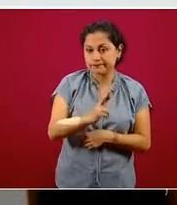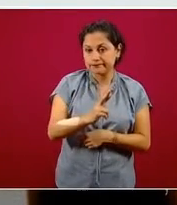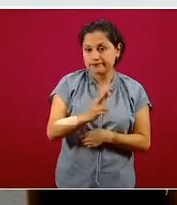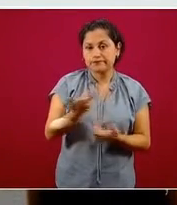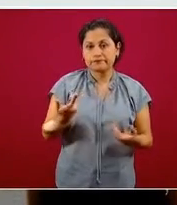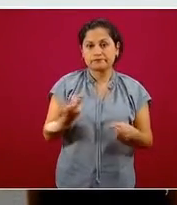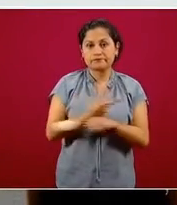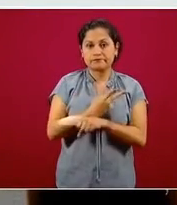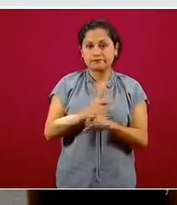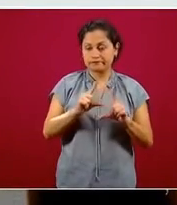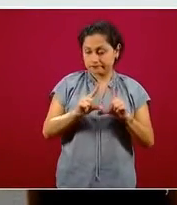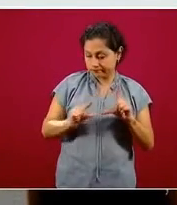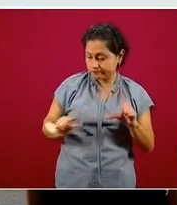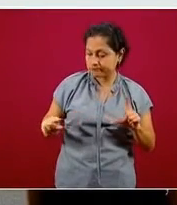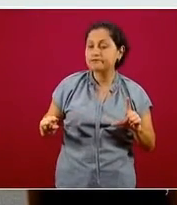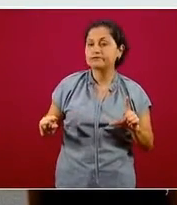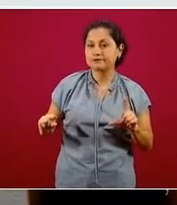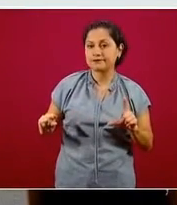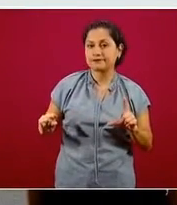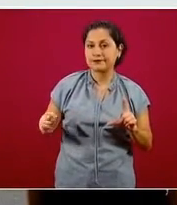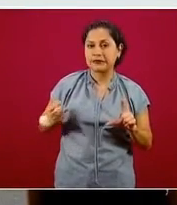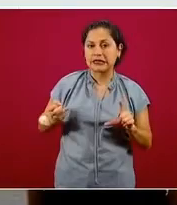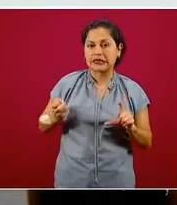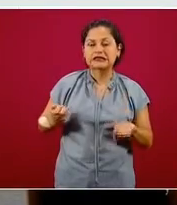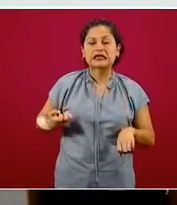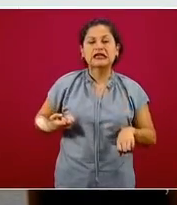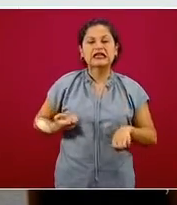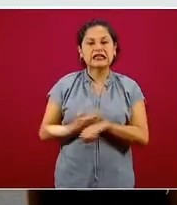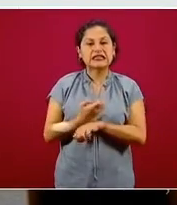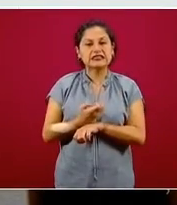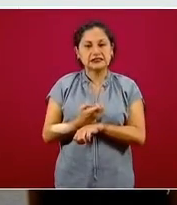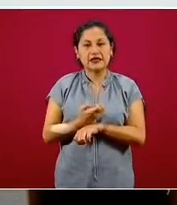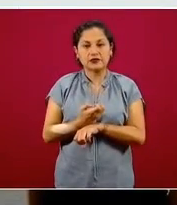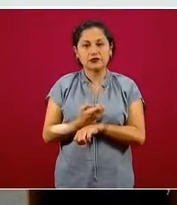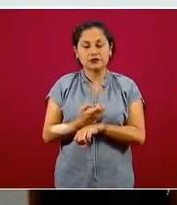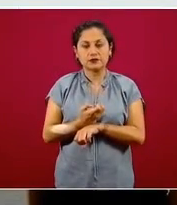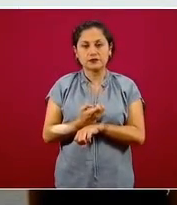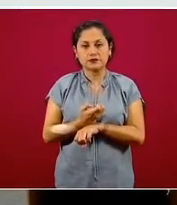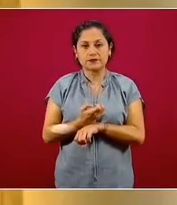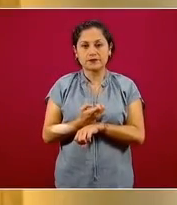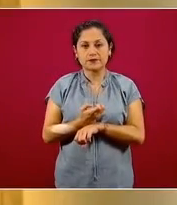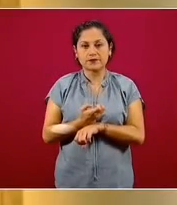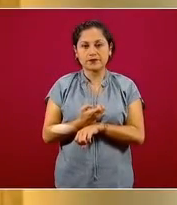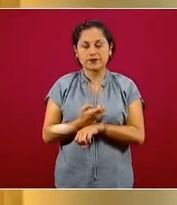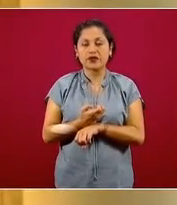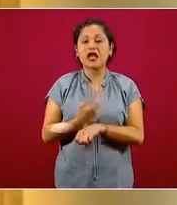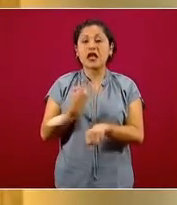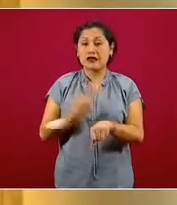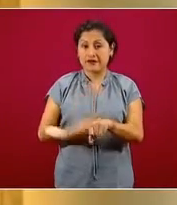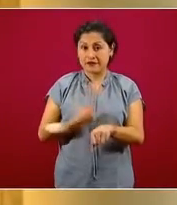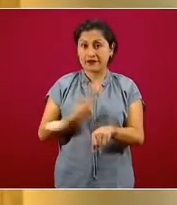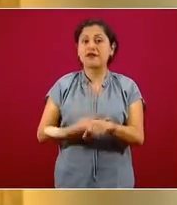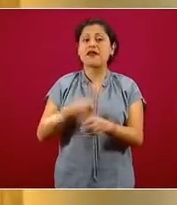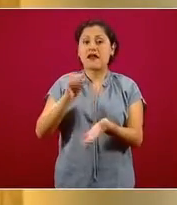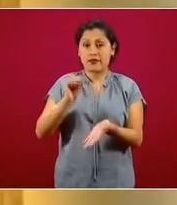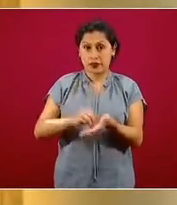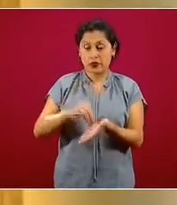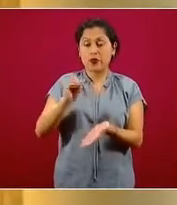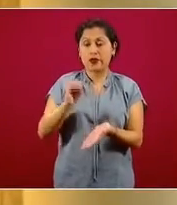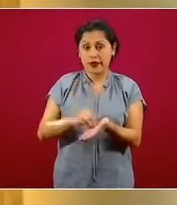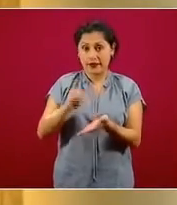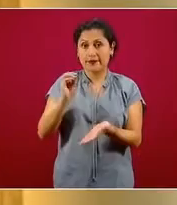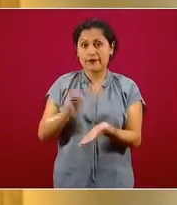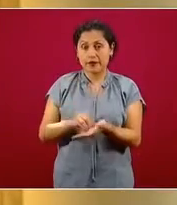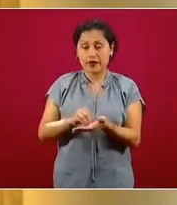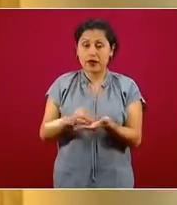tranquilamente pasarían a formar parte de los estados que estarían concentrando la mayor carga de enfermedad activa y